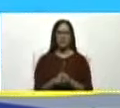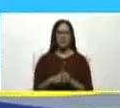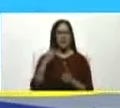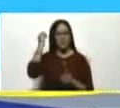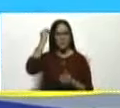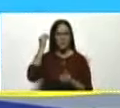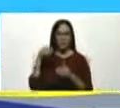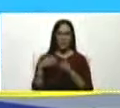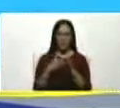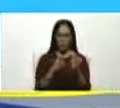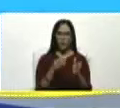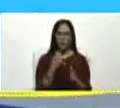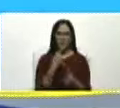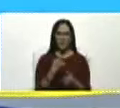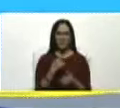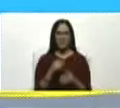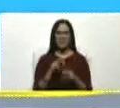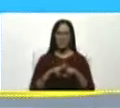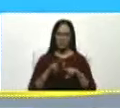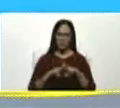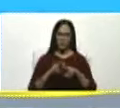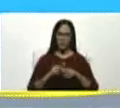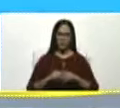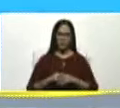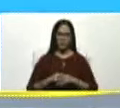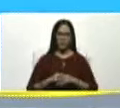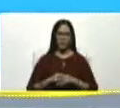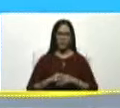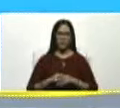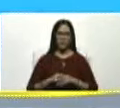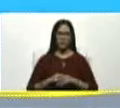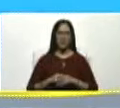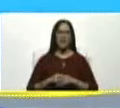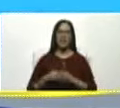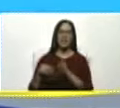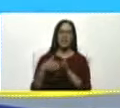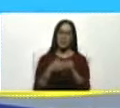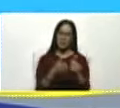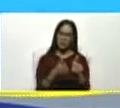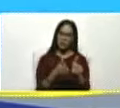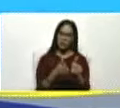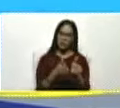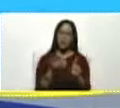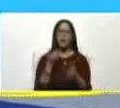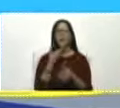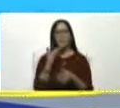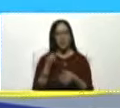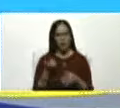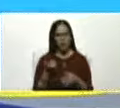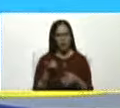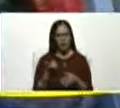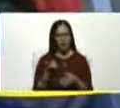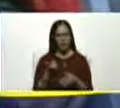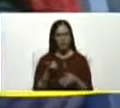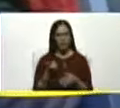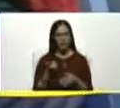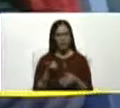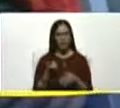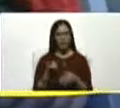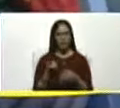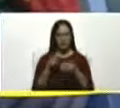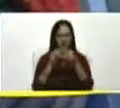que el camino es el que dice Salvador. El camino es mejorar,